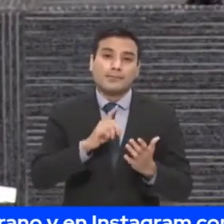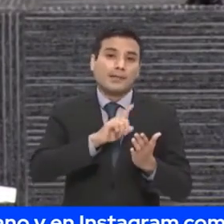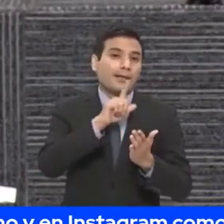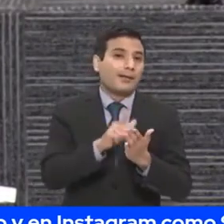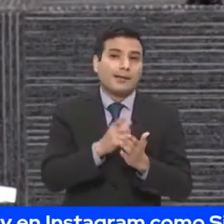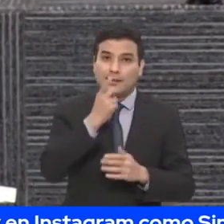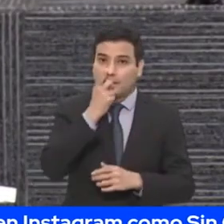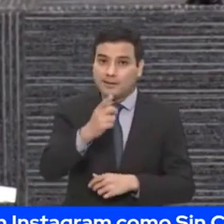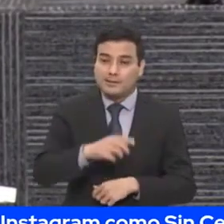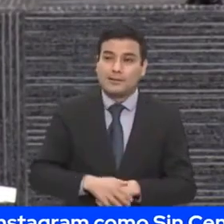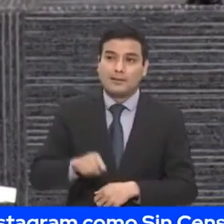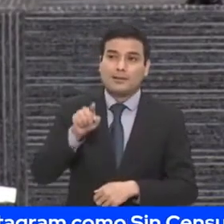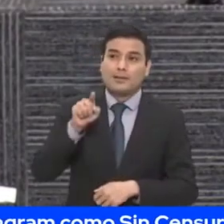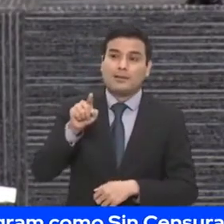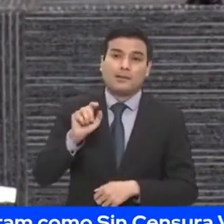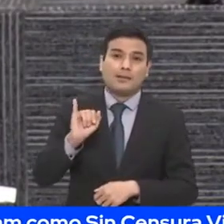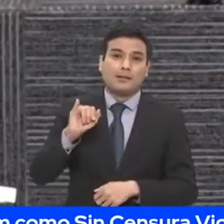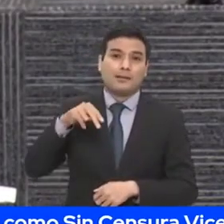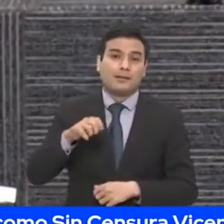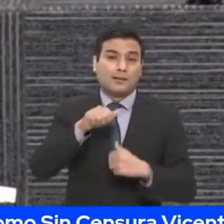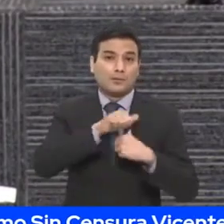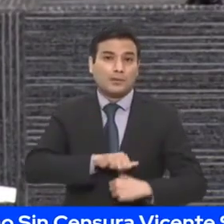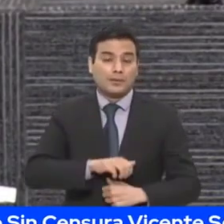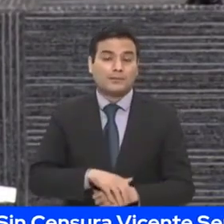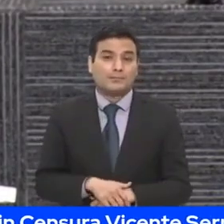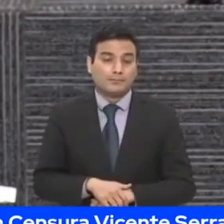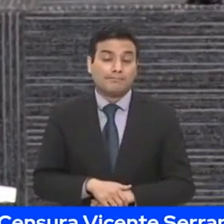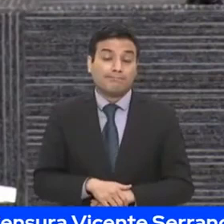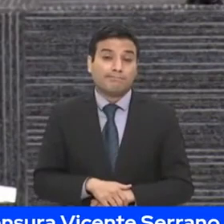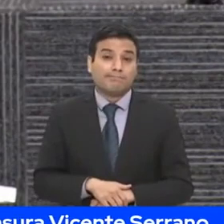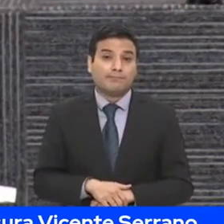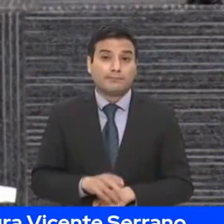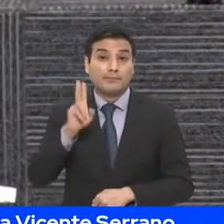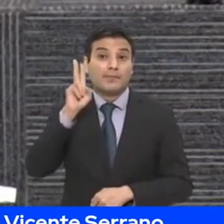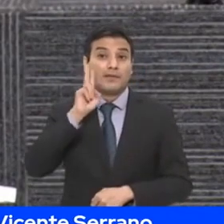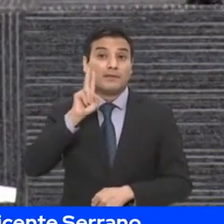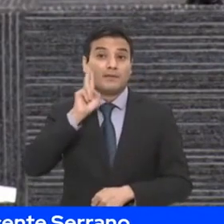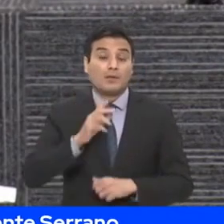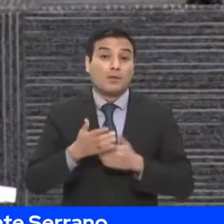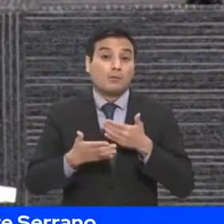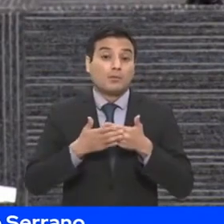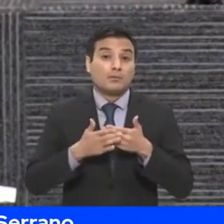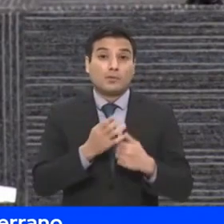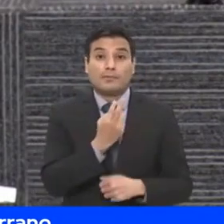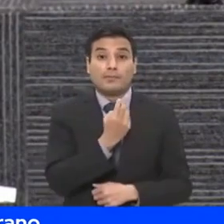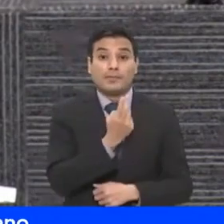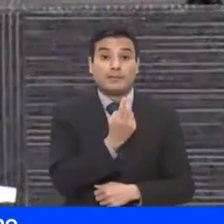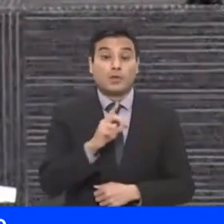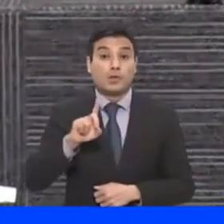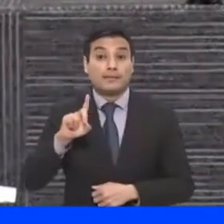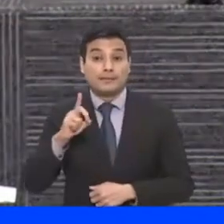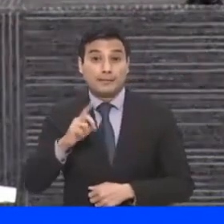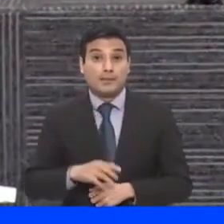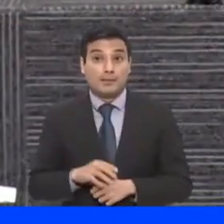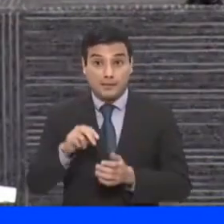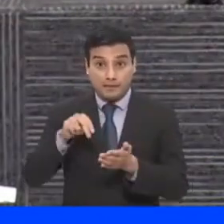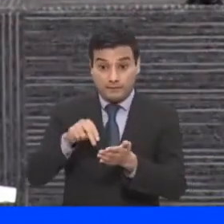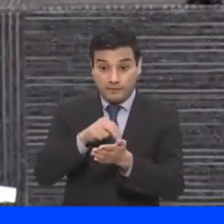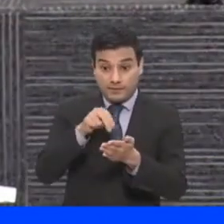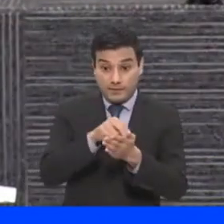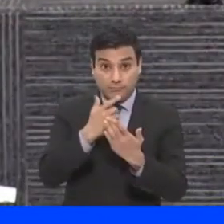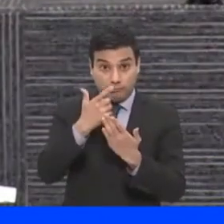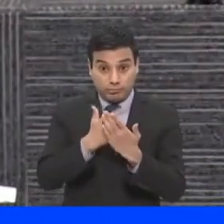que en este caso es la autoridad. Y ya veremos si el 25 de diciembre juntan las